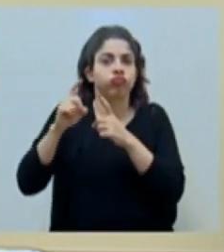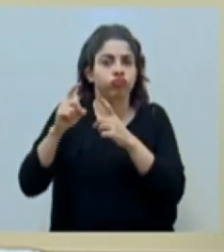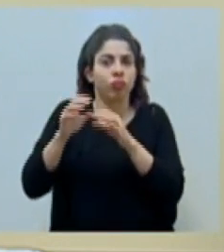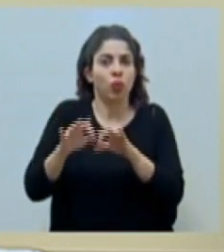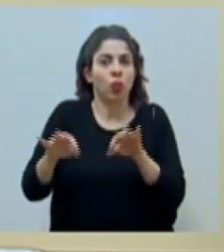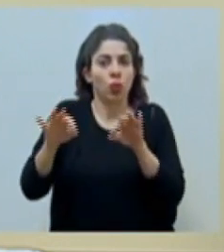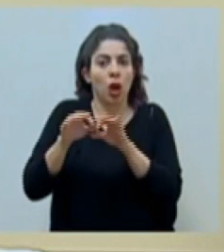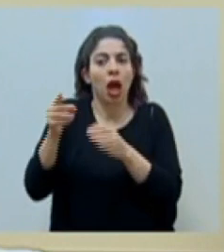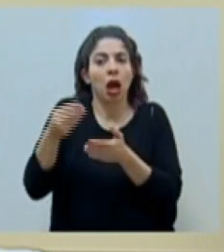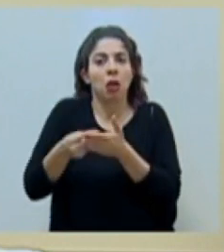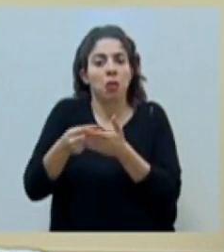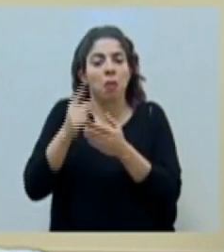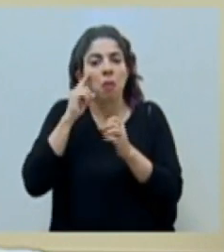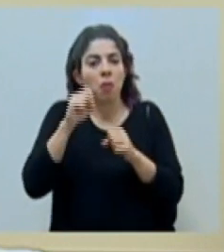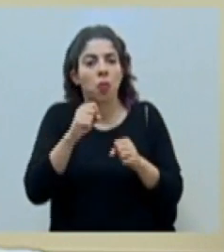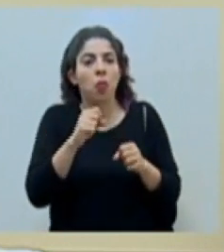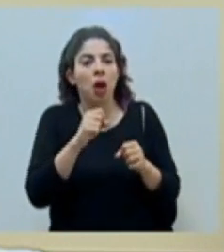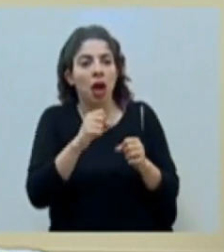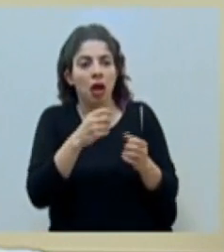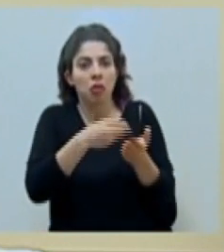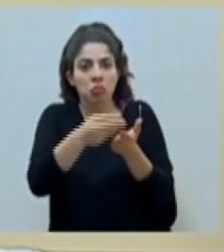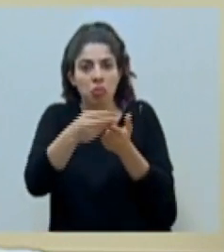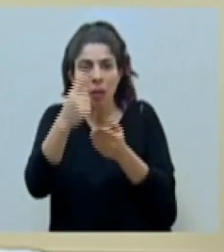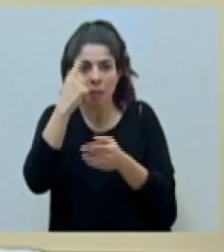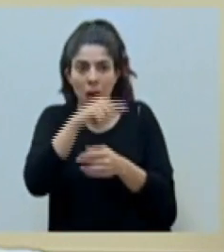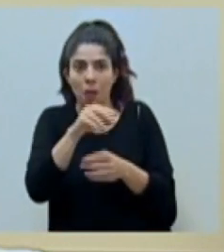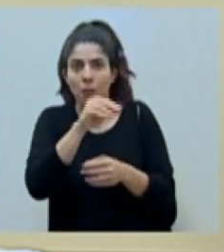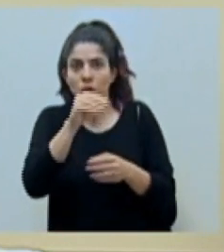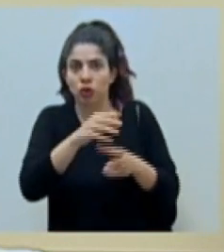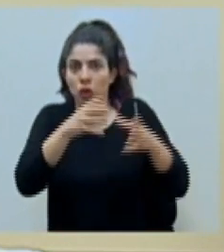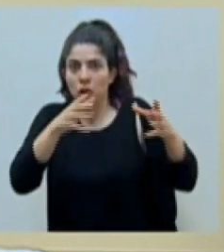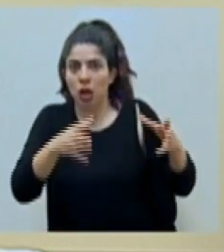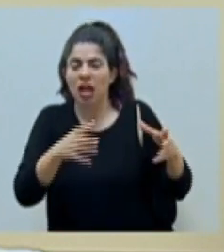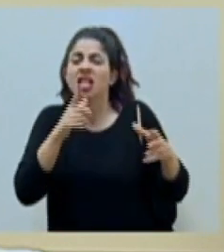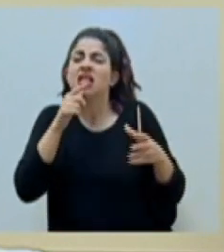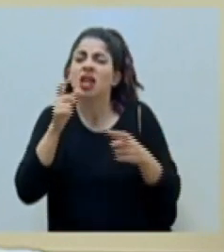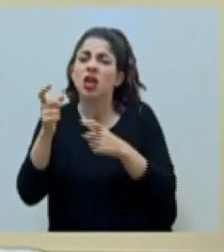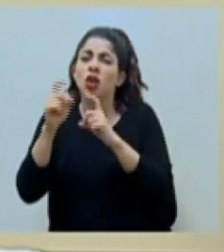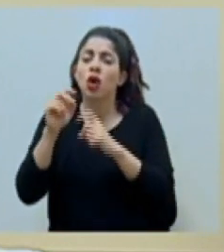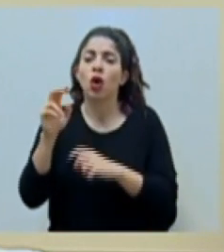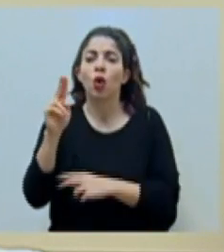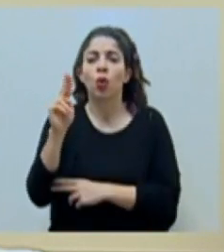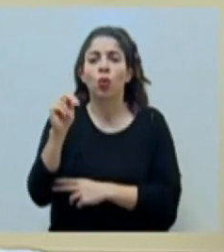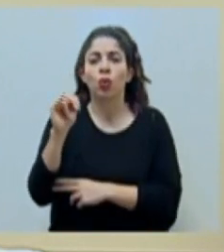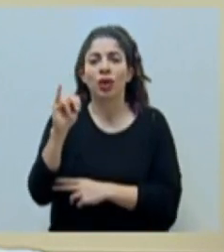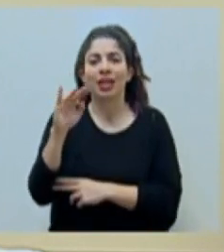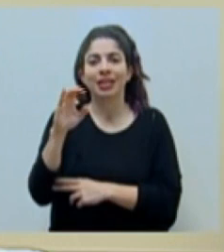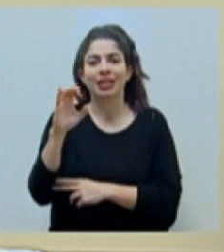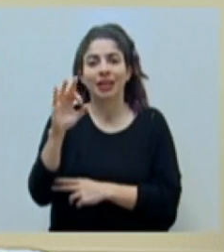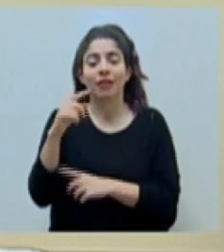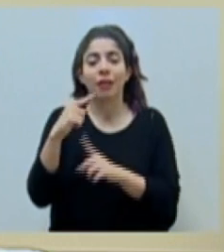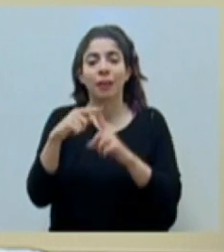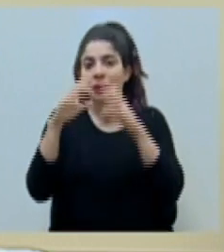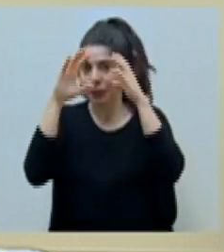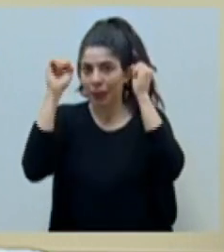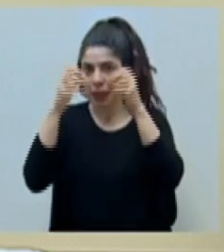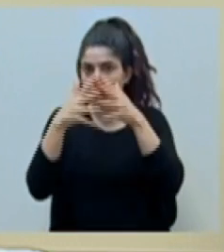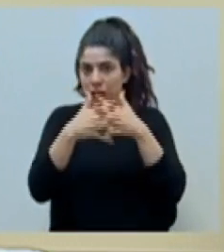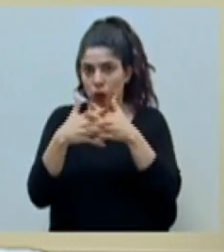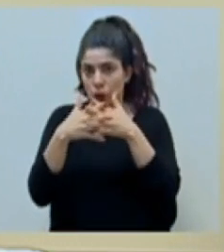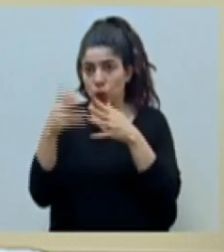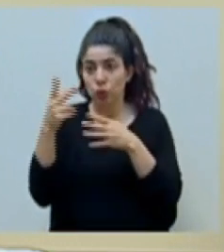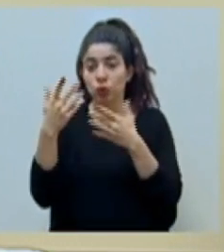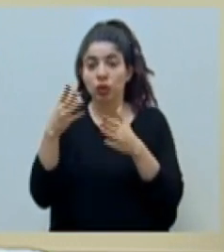podemos cubrir un buen porcentaje de centros educativos. Eso fue una donación a través de UNICEF y la Embajada de los Estados Unidos, donde podemos